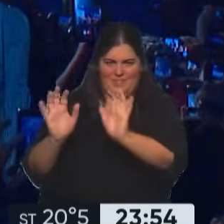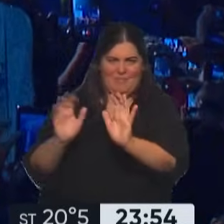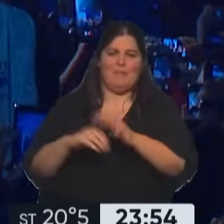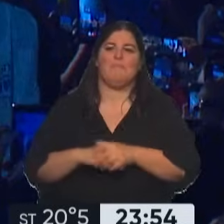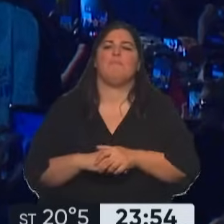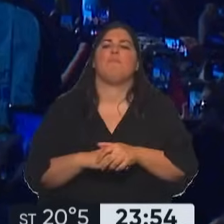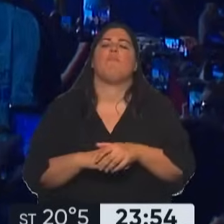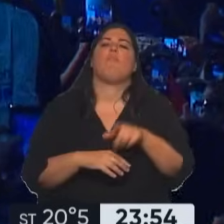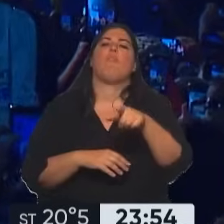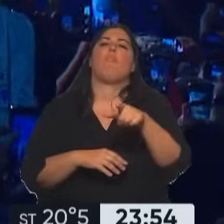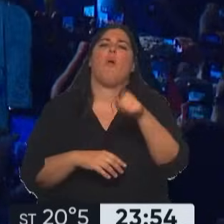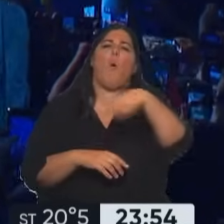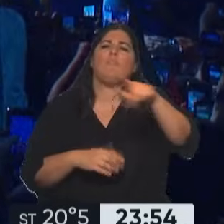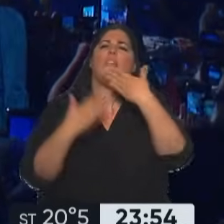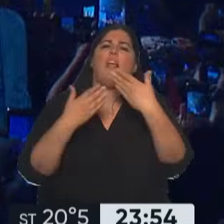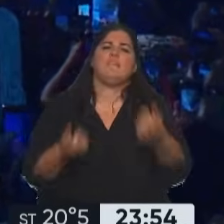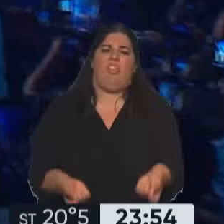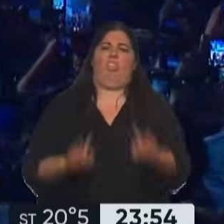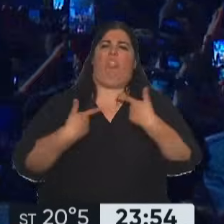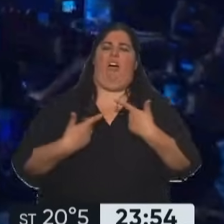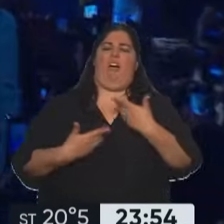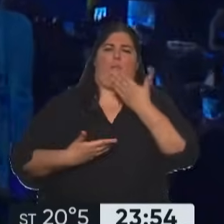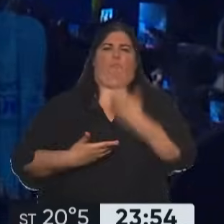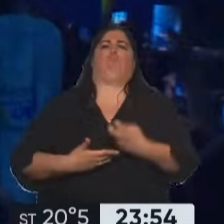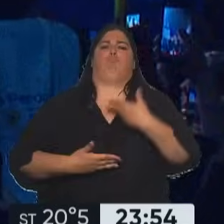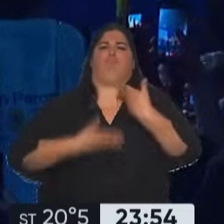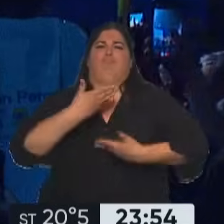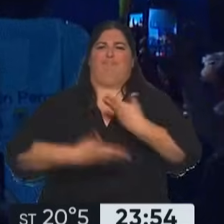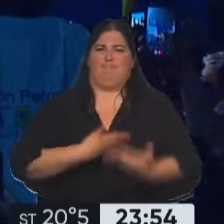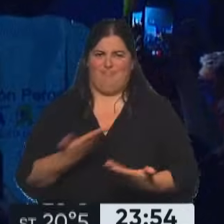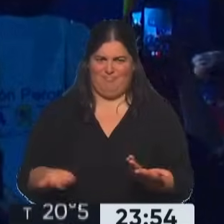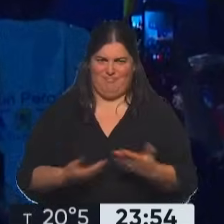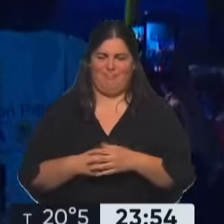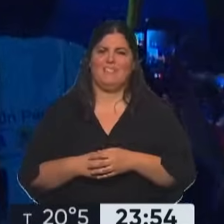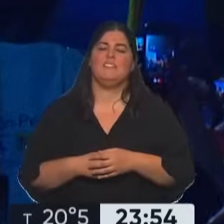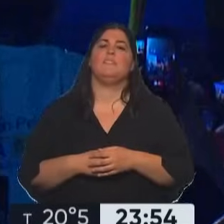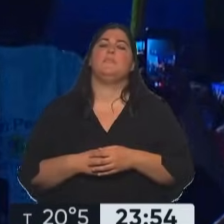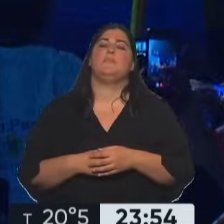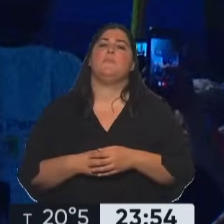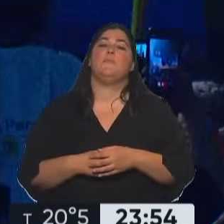Fueron el combustible que cuando